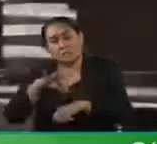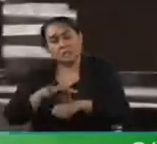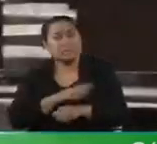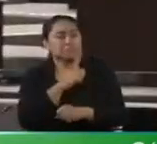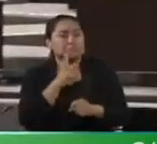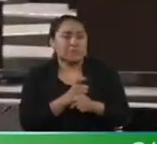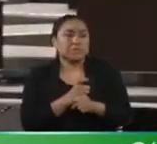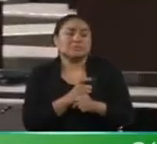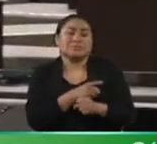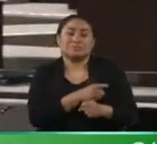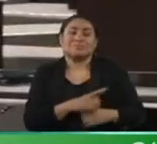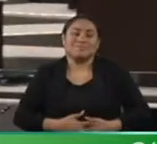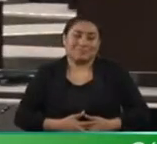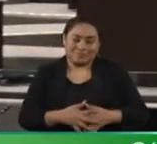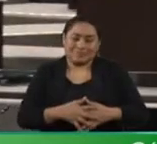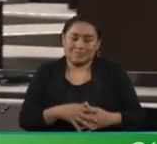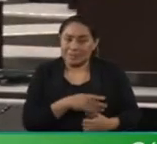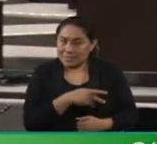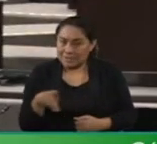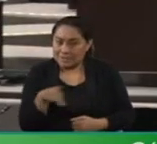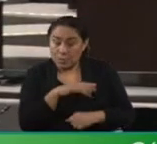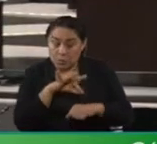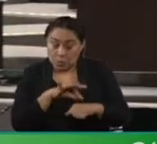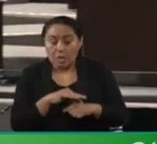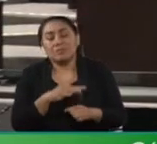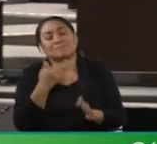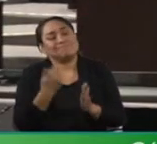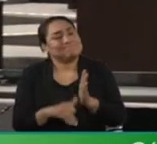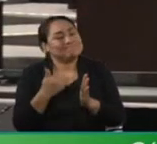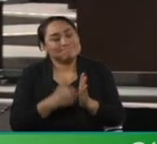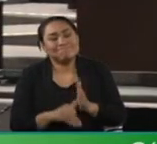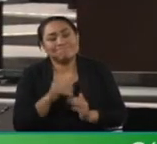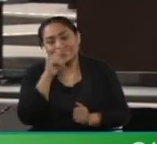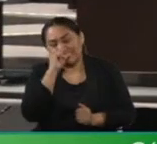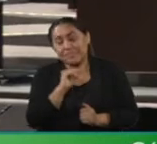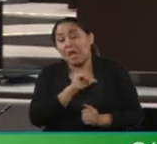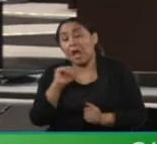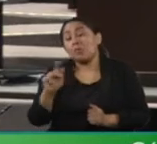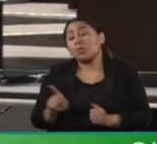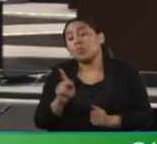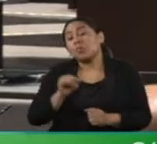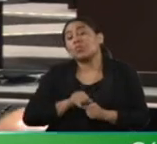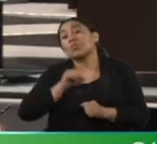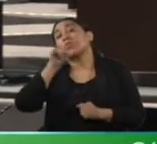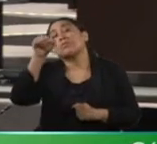la reproductiva, los cuales son escasos en las zonas más apartadas de nuestro país.